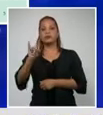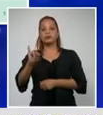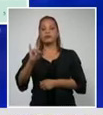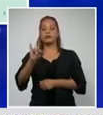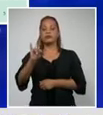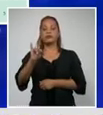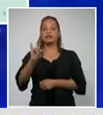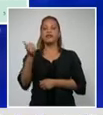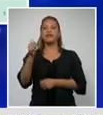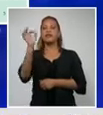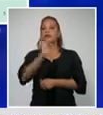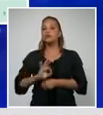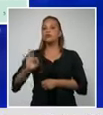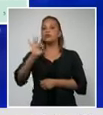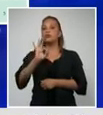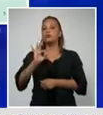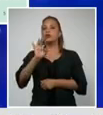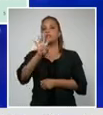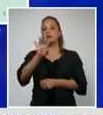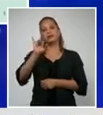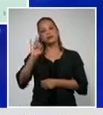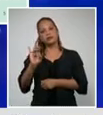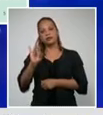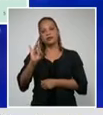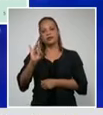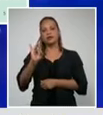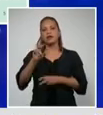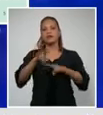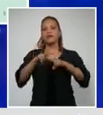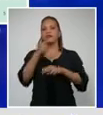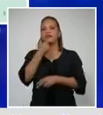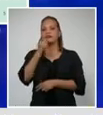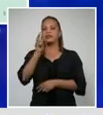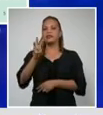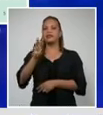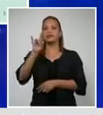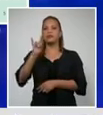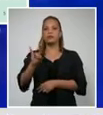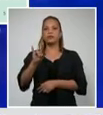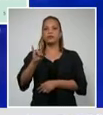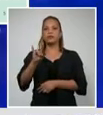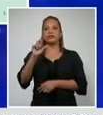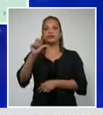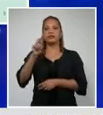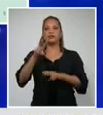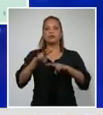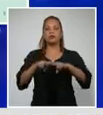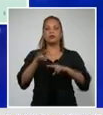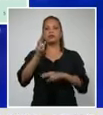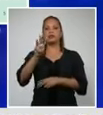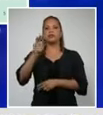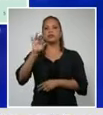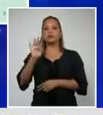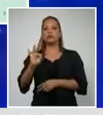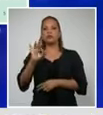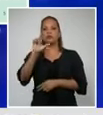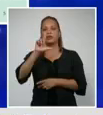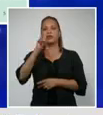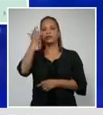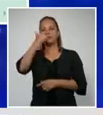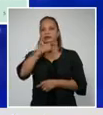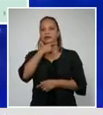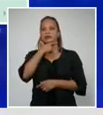10 de octubre 47, La Habana Vieja 39, Centro Habana 38, La Lisa